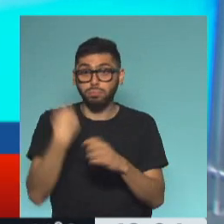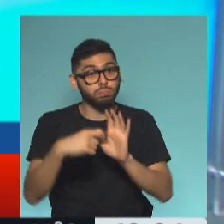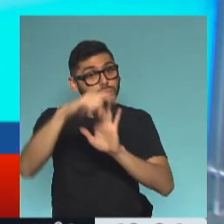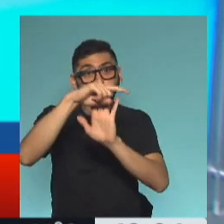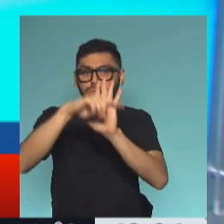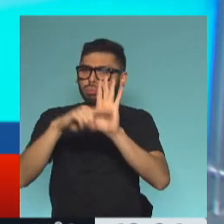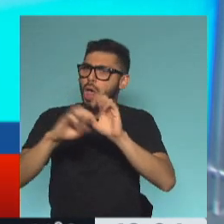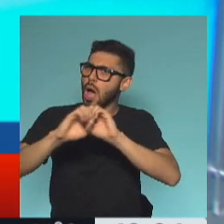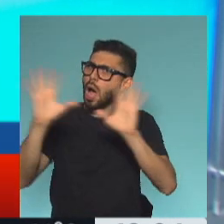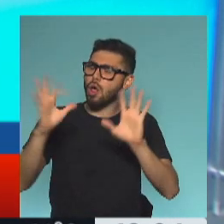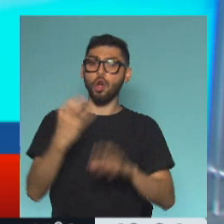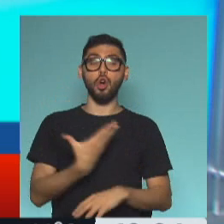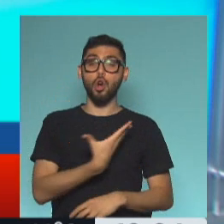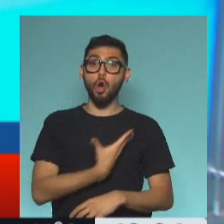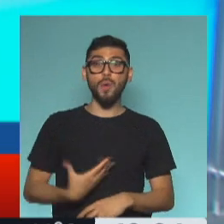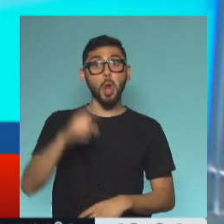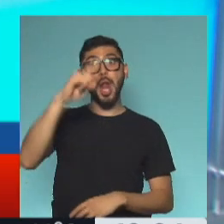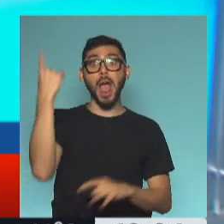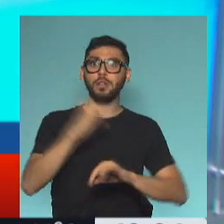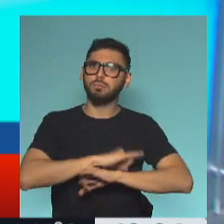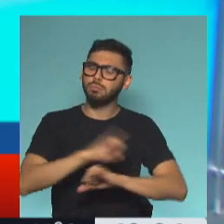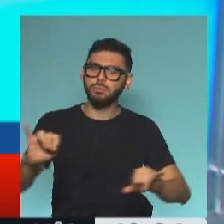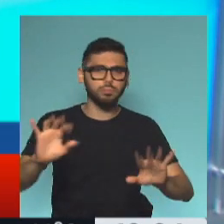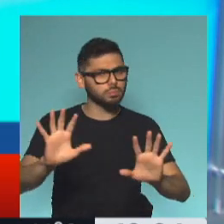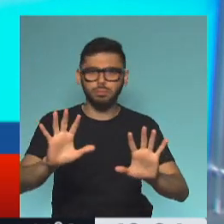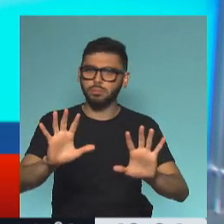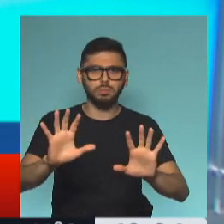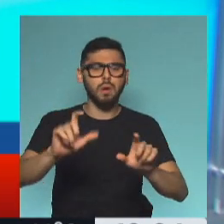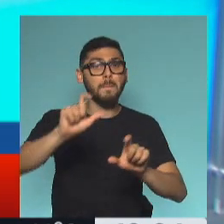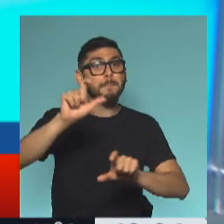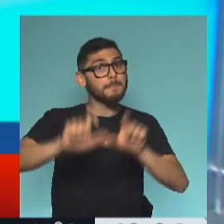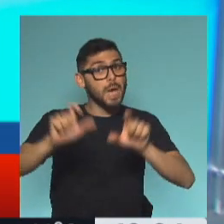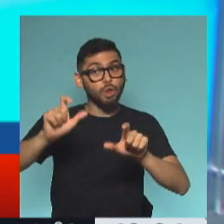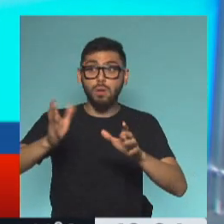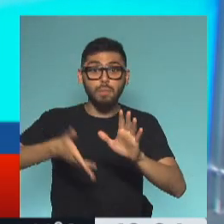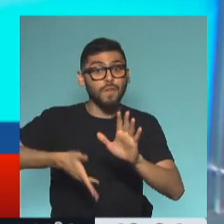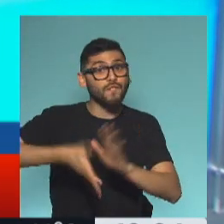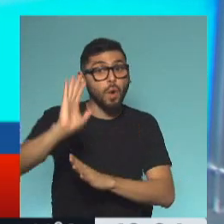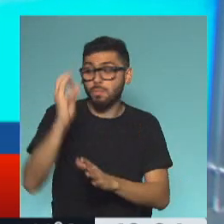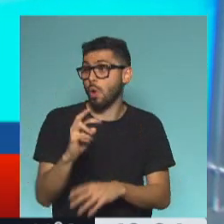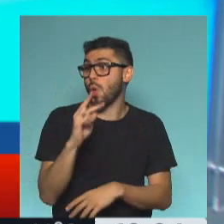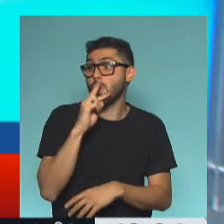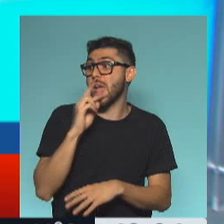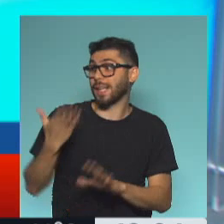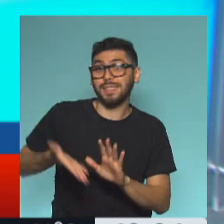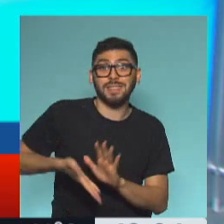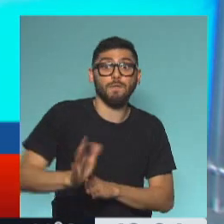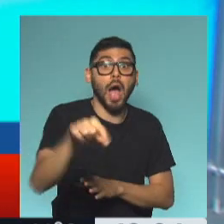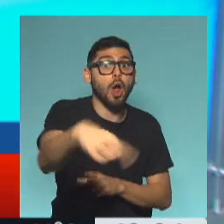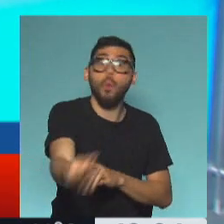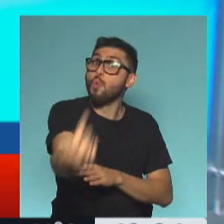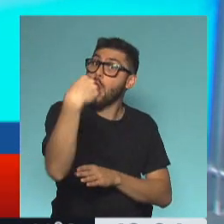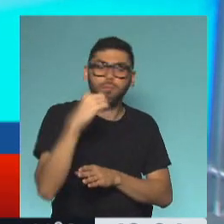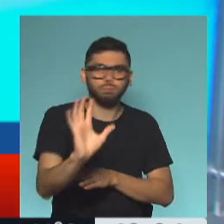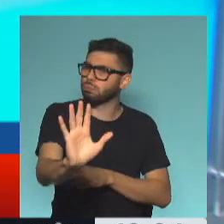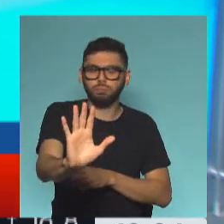clara y una palabra clara del gobierno nacional, que es el de no permitirles a aquellas personas que han salido, incluso el viernes, volver ahora más allá